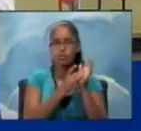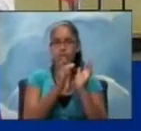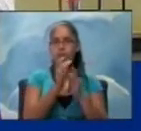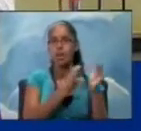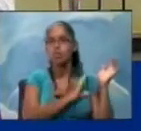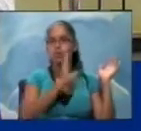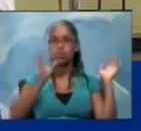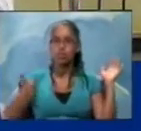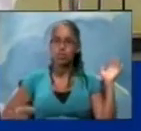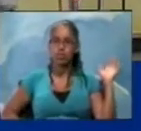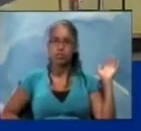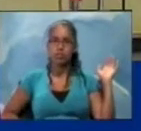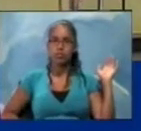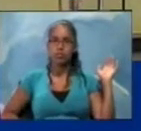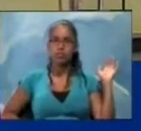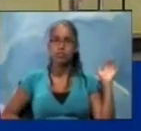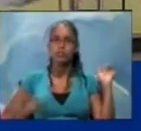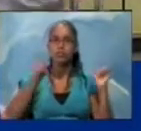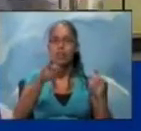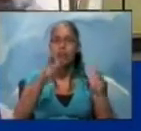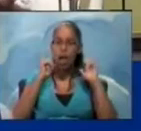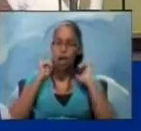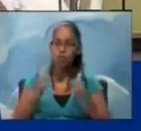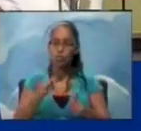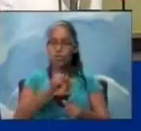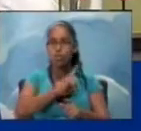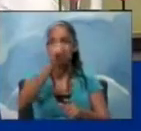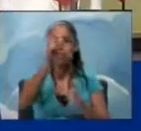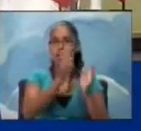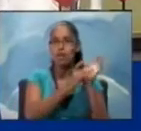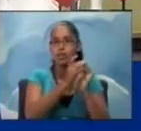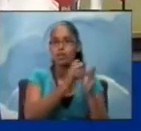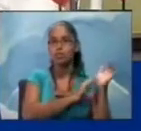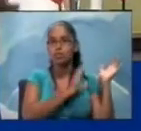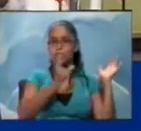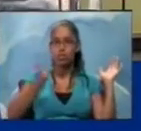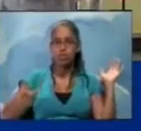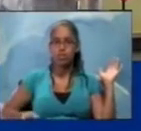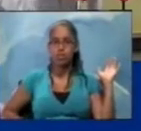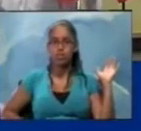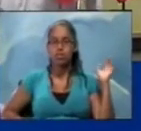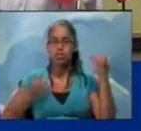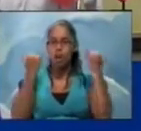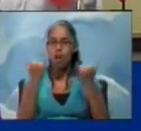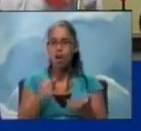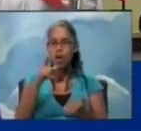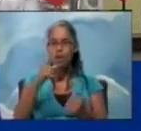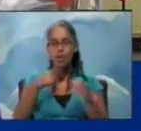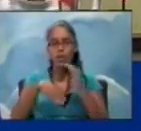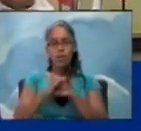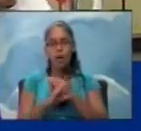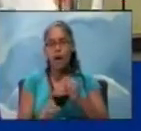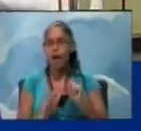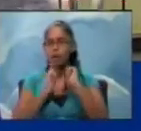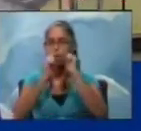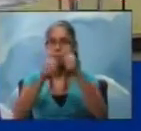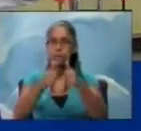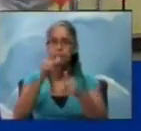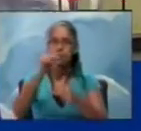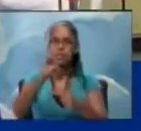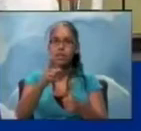La autoridad de Jesús. De Jesucristo, la autoridad de Jesucristo. Ahora ellos van a comenzar